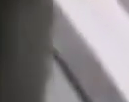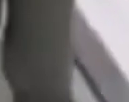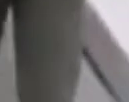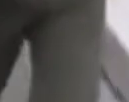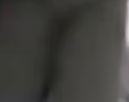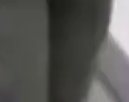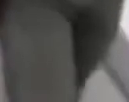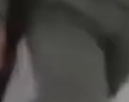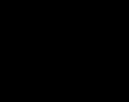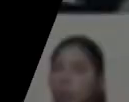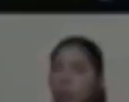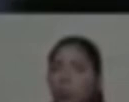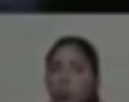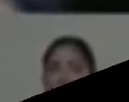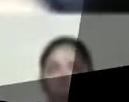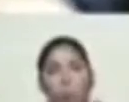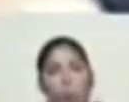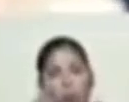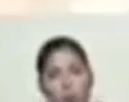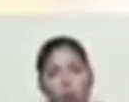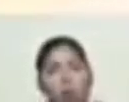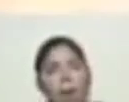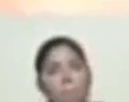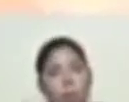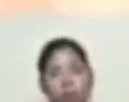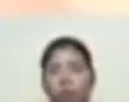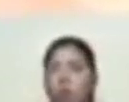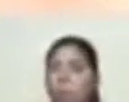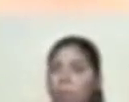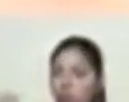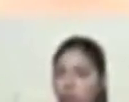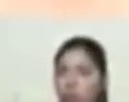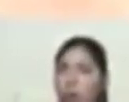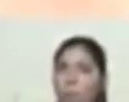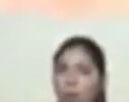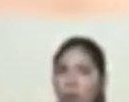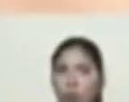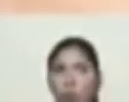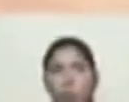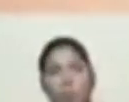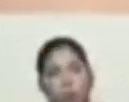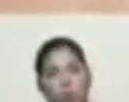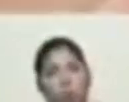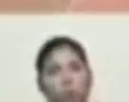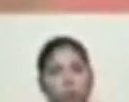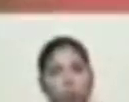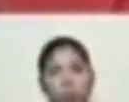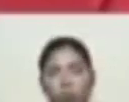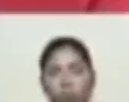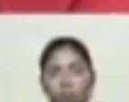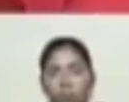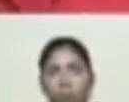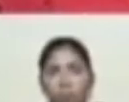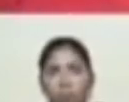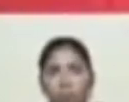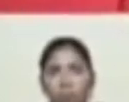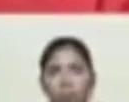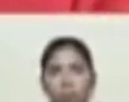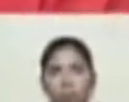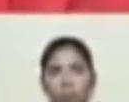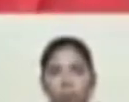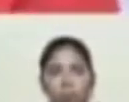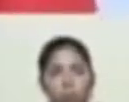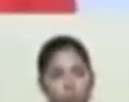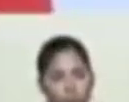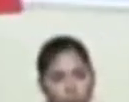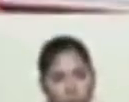algunos medios informativos, la medida tiene como objetivo la realización de elecciones para que Venezuela escoja un nuevo mandatario el cual cumpla con los derechos humanos